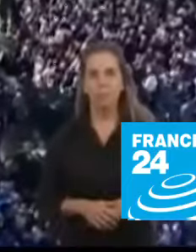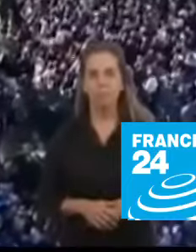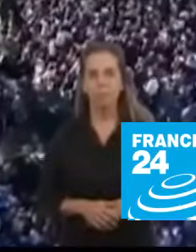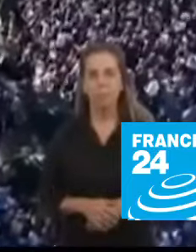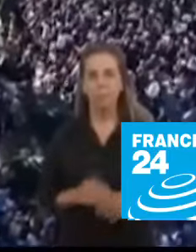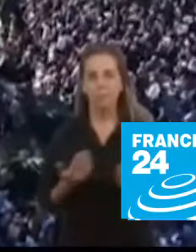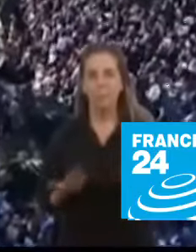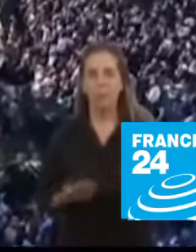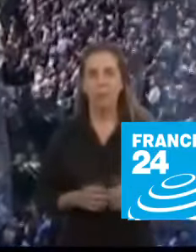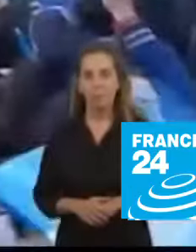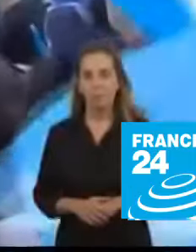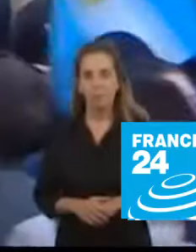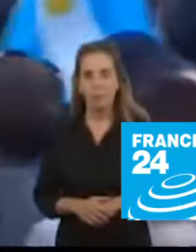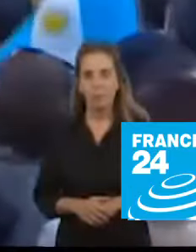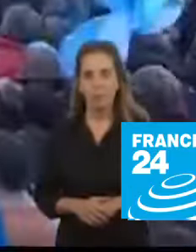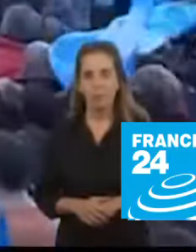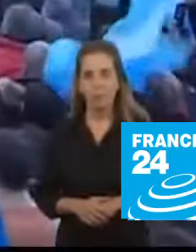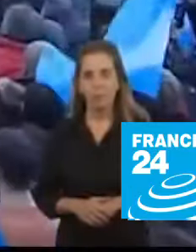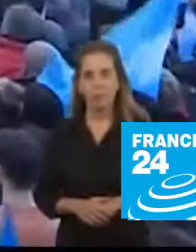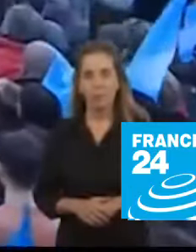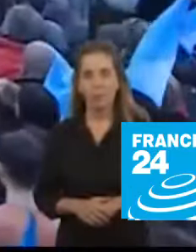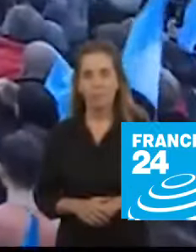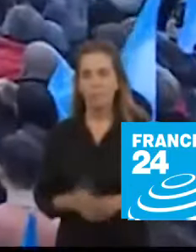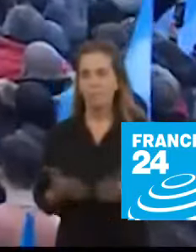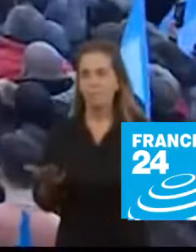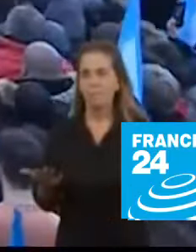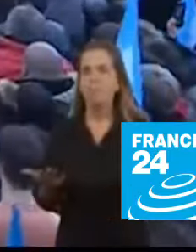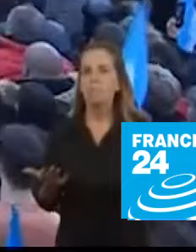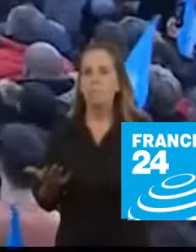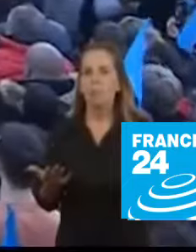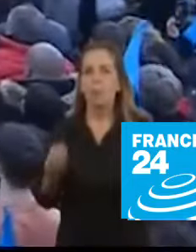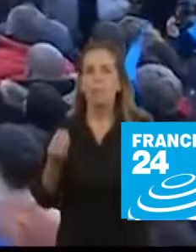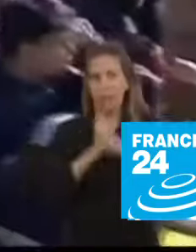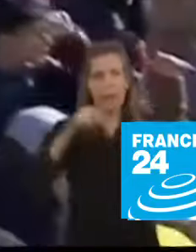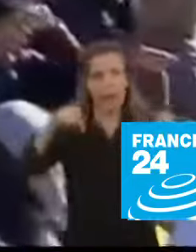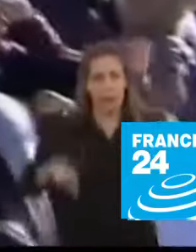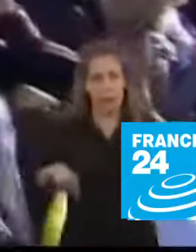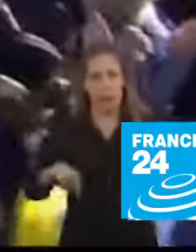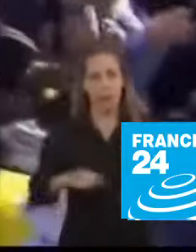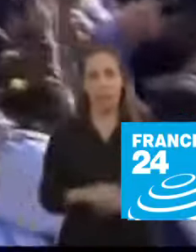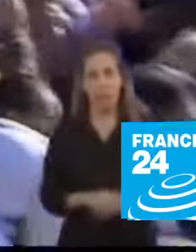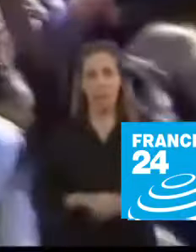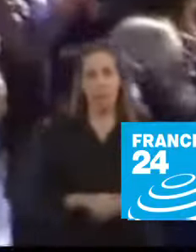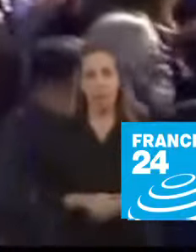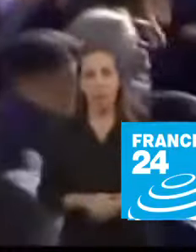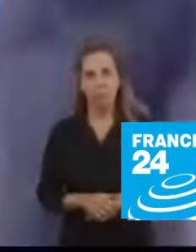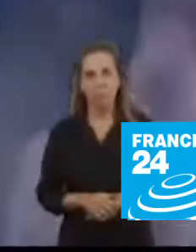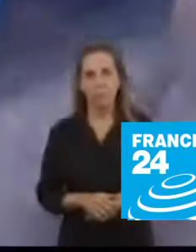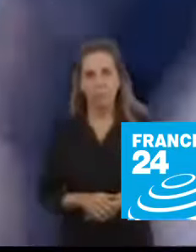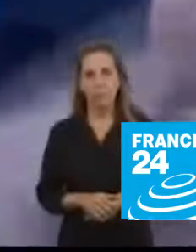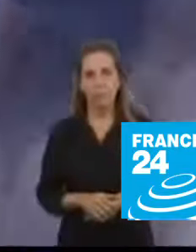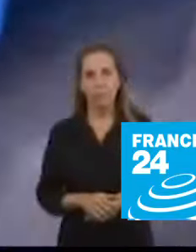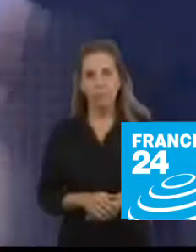Día de la Patria en Argentina. El presidente ultraderechista Javier Milei se desplazó a la provincia de Córdoba. Conmemoró